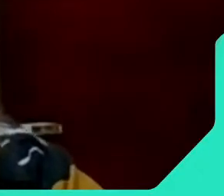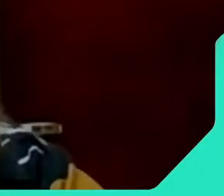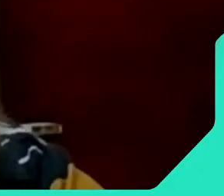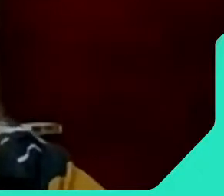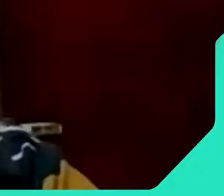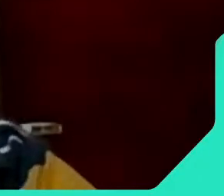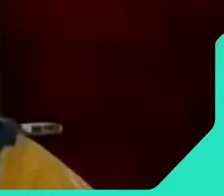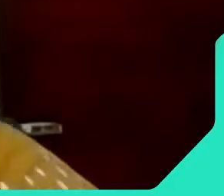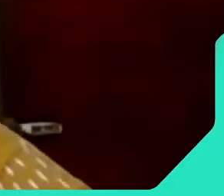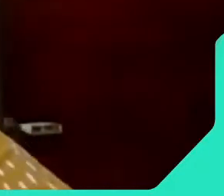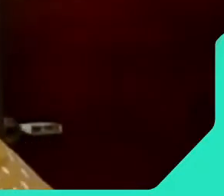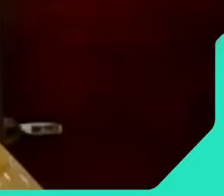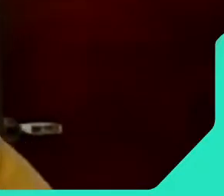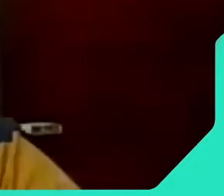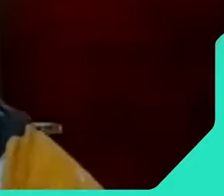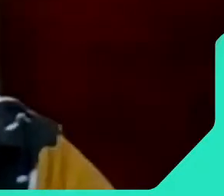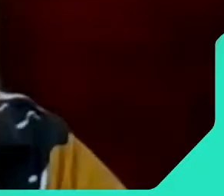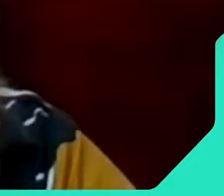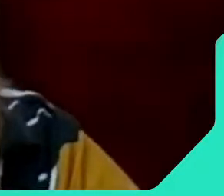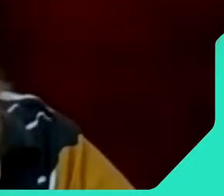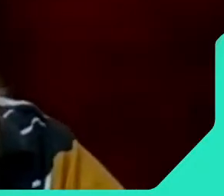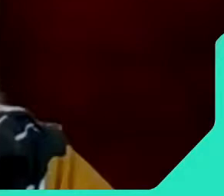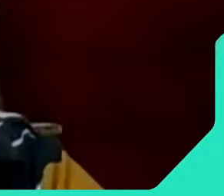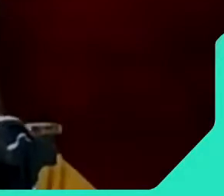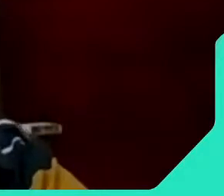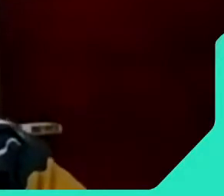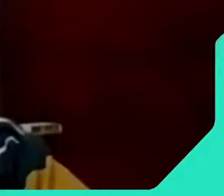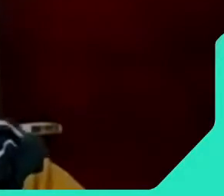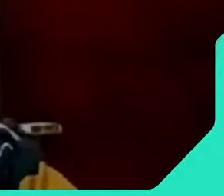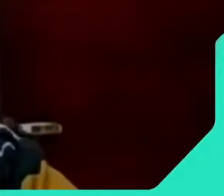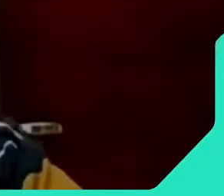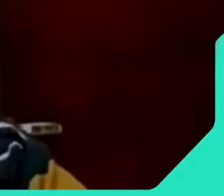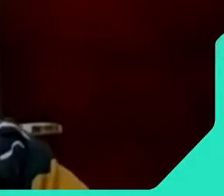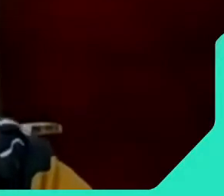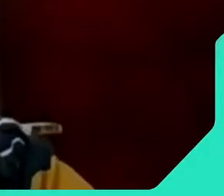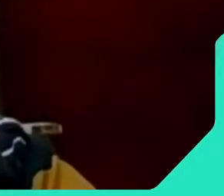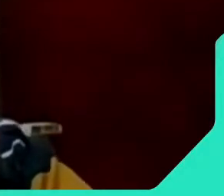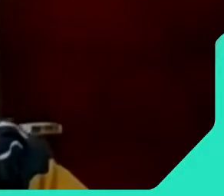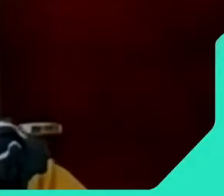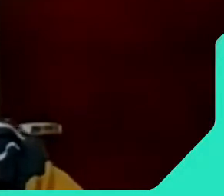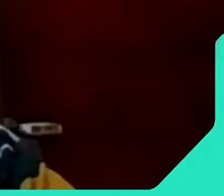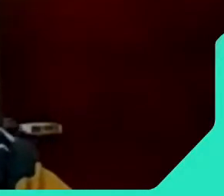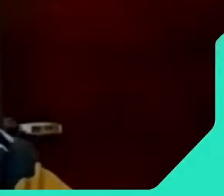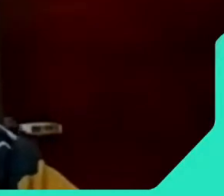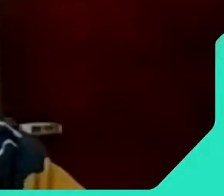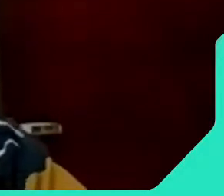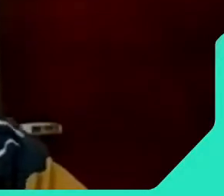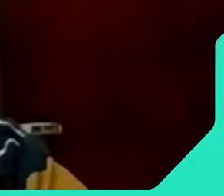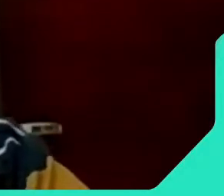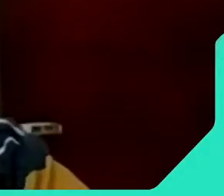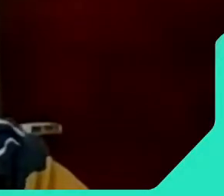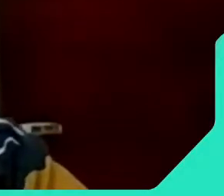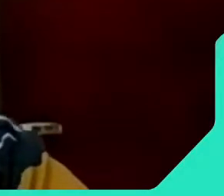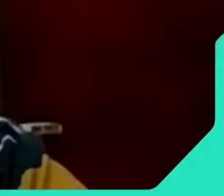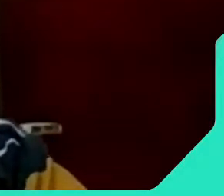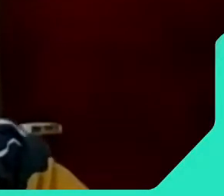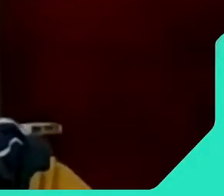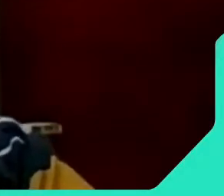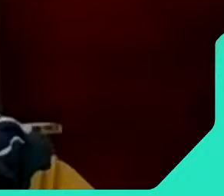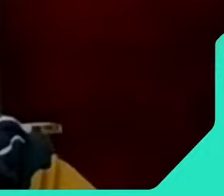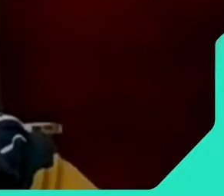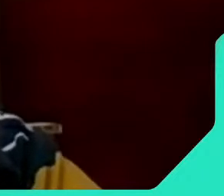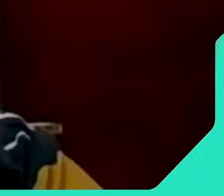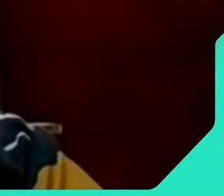primeras 2 semanas de febrero el año próximo, que ya está cerquita, ¿no es cierto?, al inicio del próximo ciclo